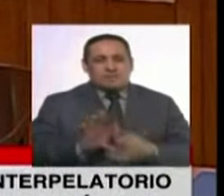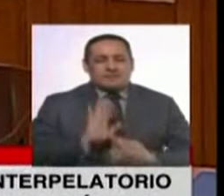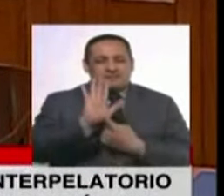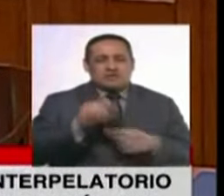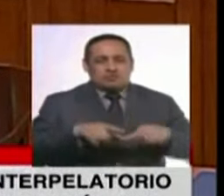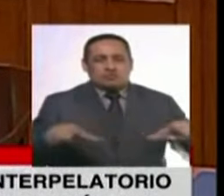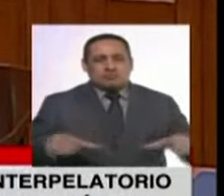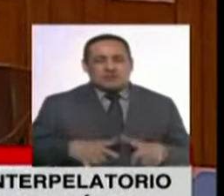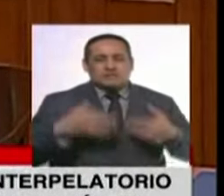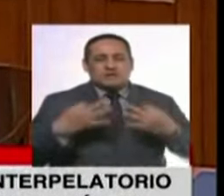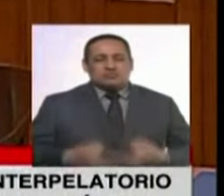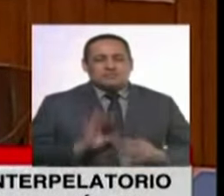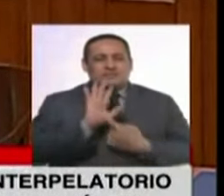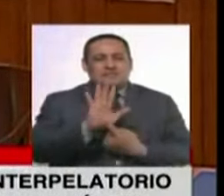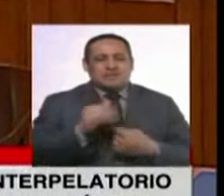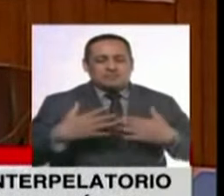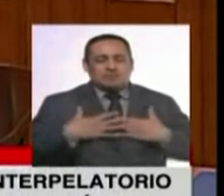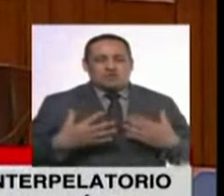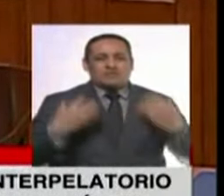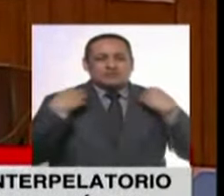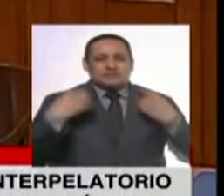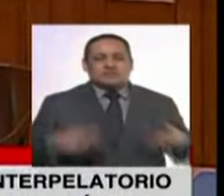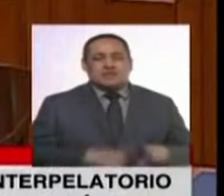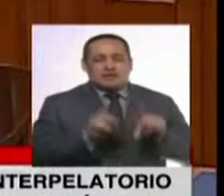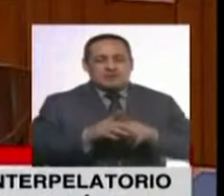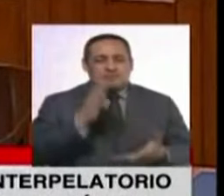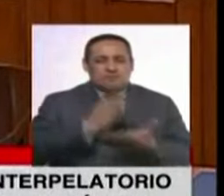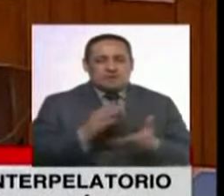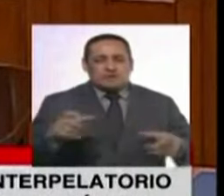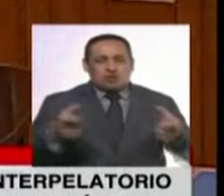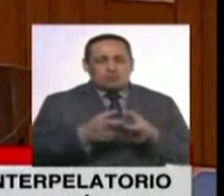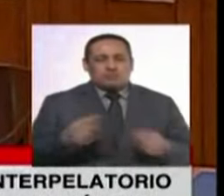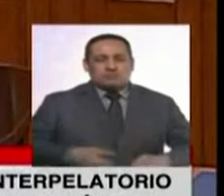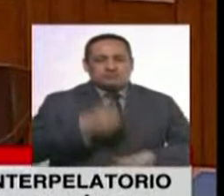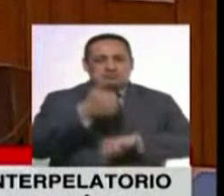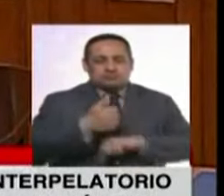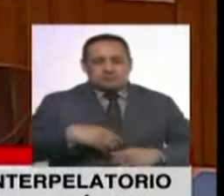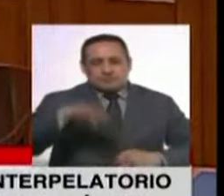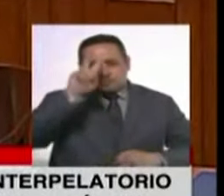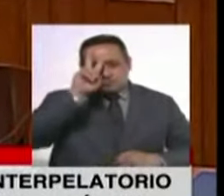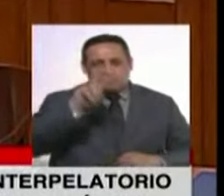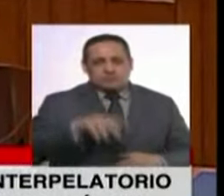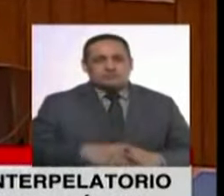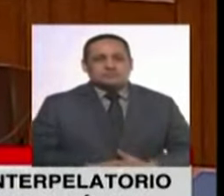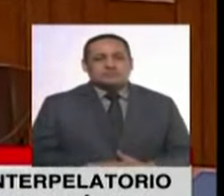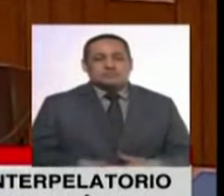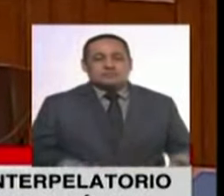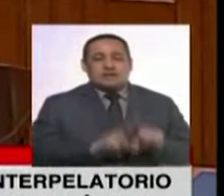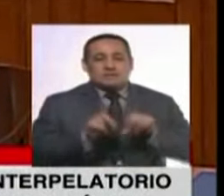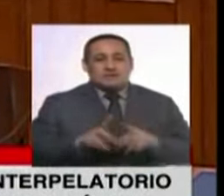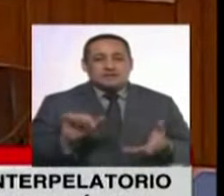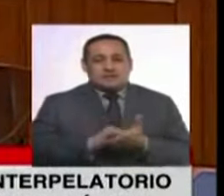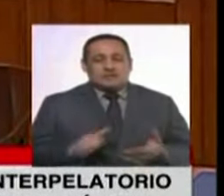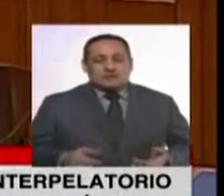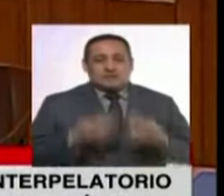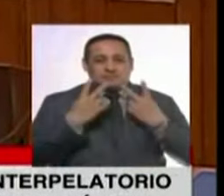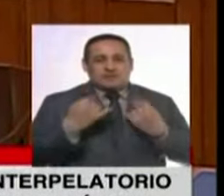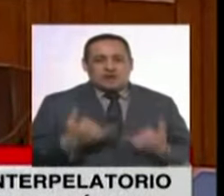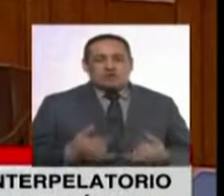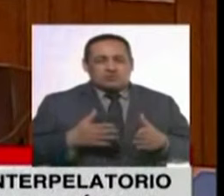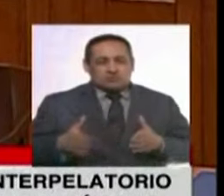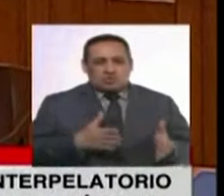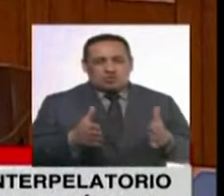estrategias concretas presentadas a mi despacho por parte del comandante general de la Policía Nacional de Perú no obstante en